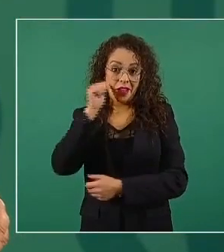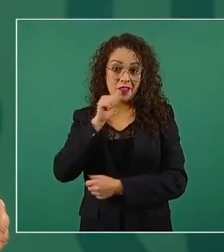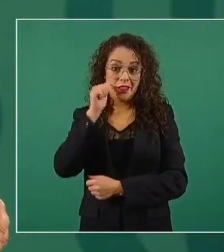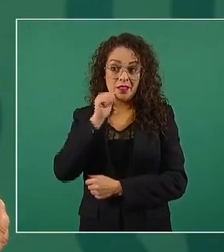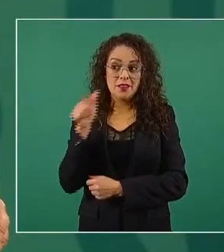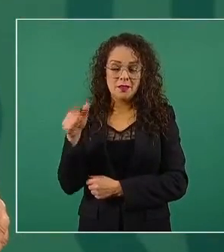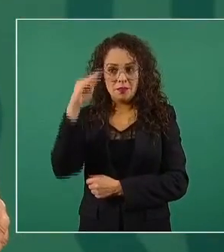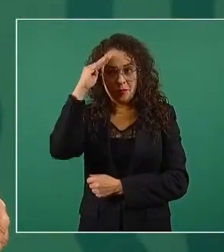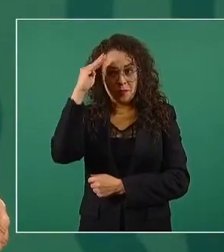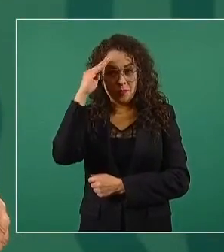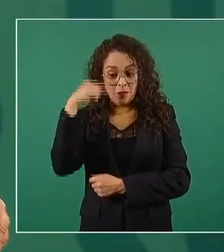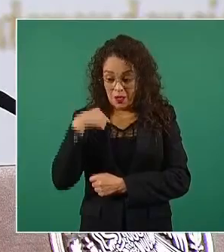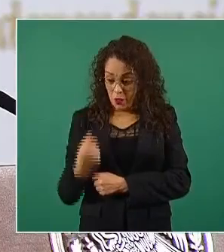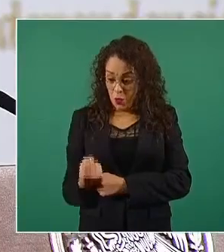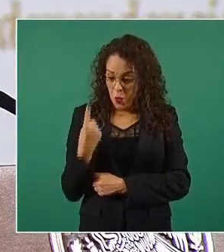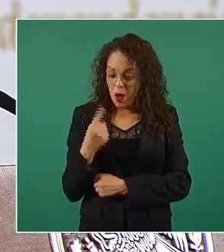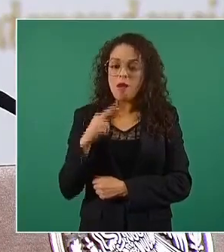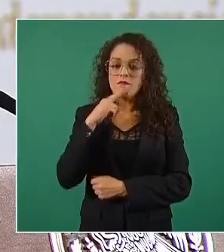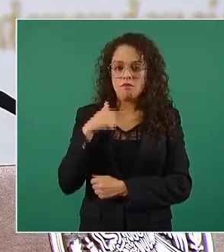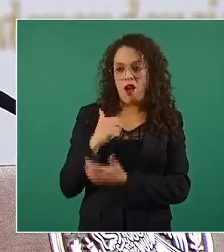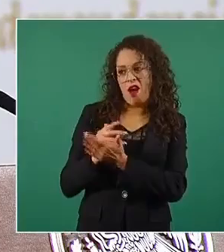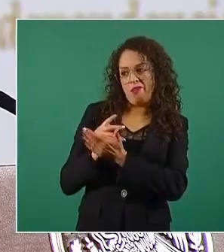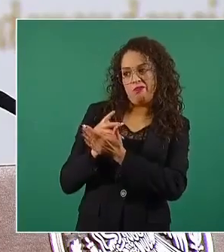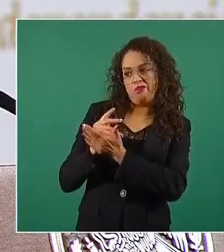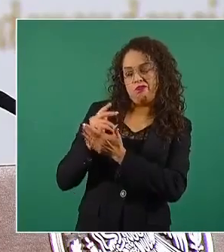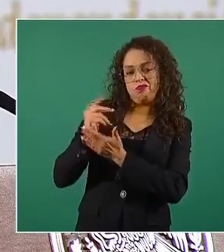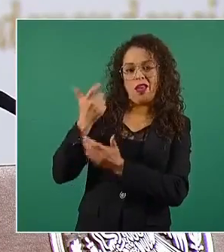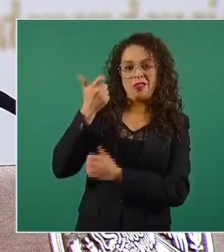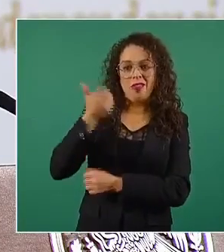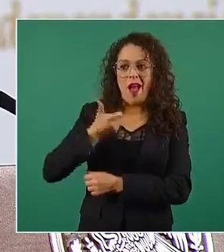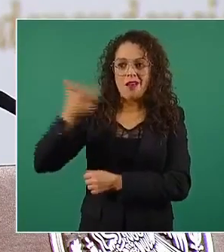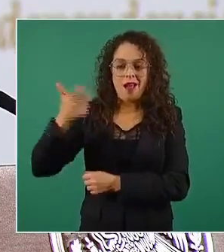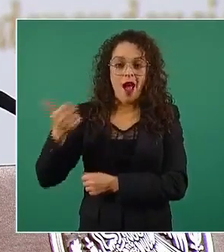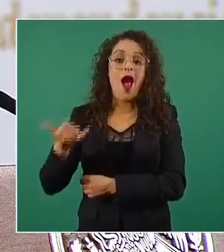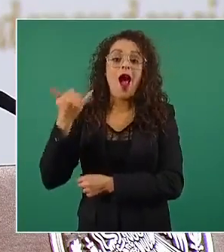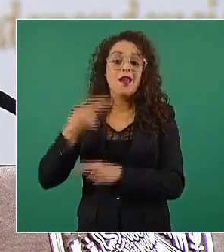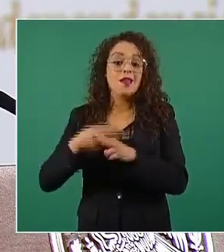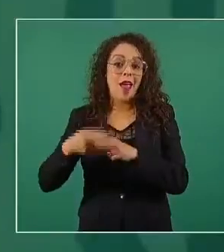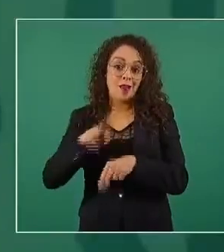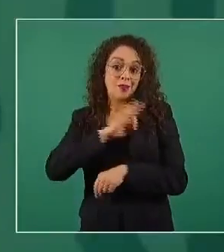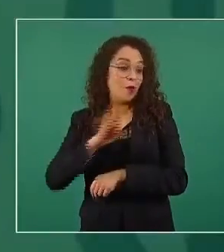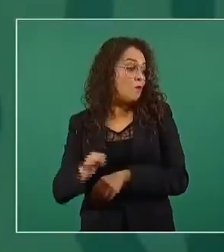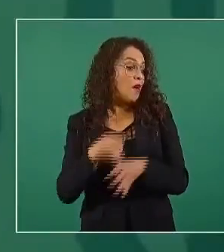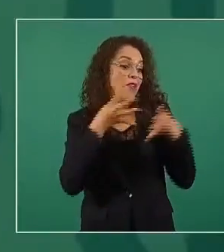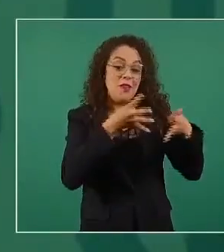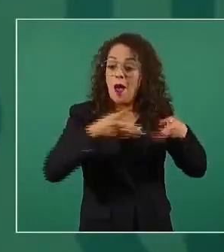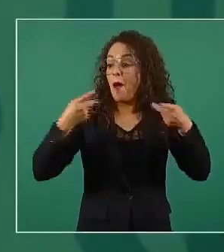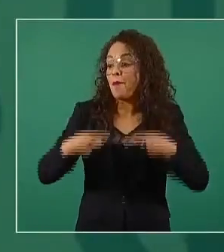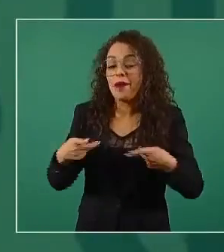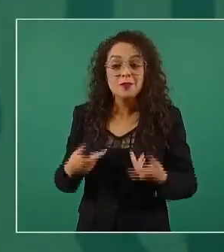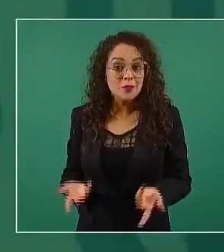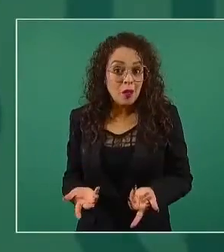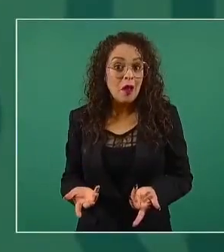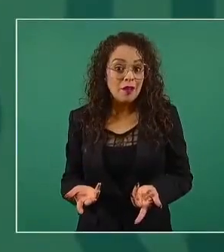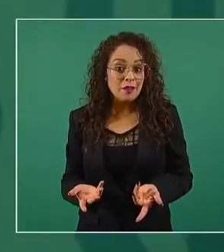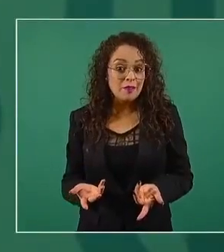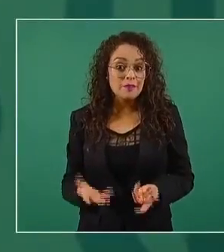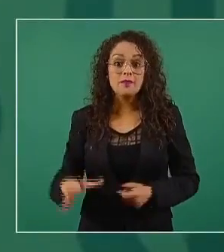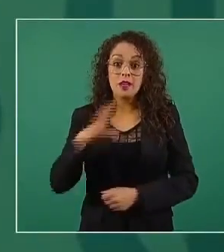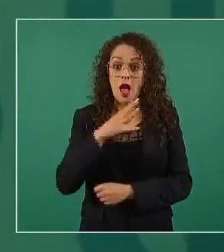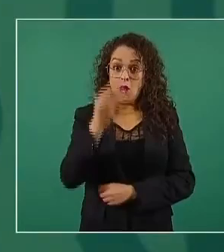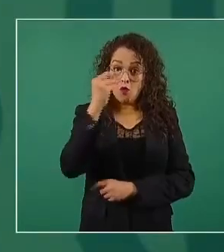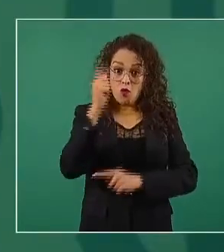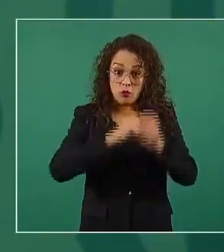la mercancía y hasta de regañar a la gente. Si son varias tiendas, hay